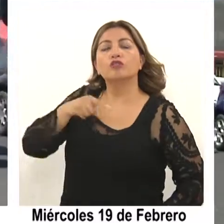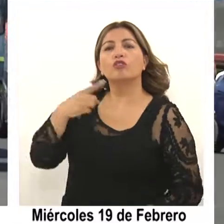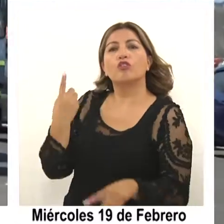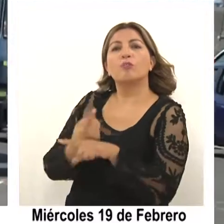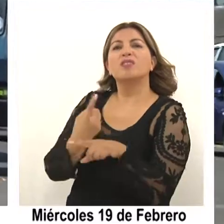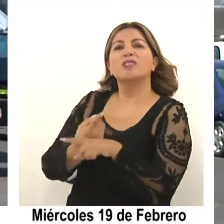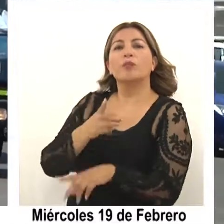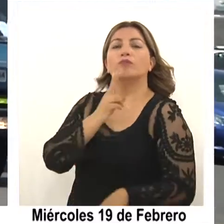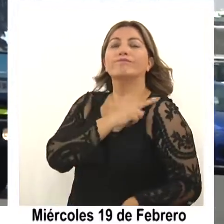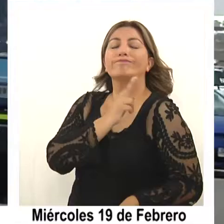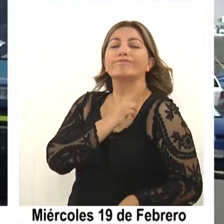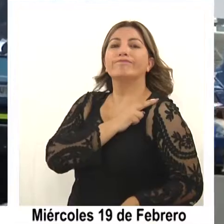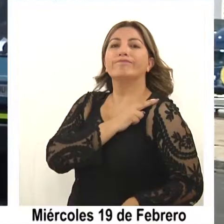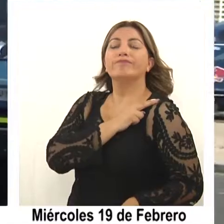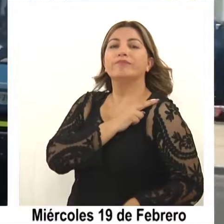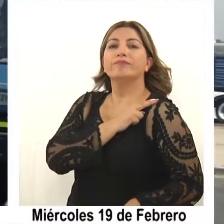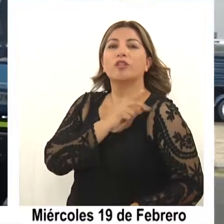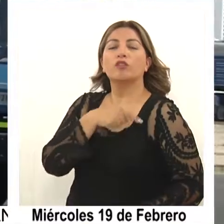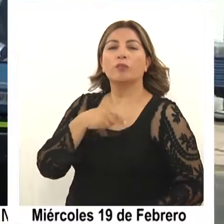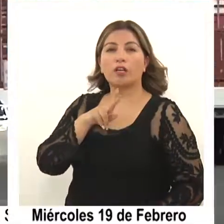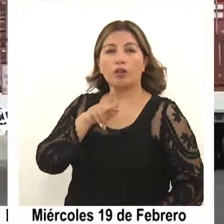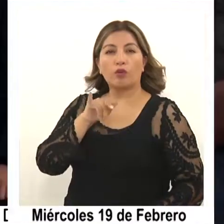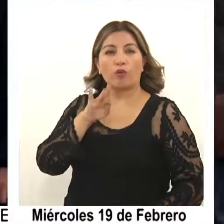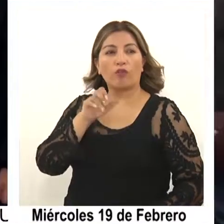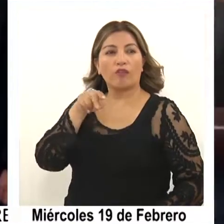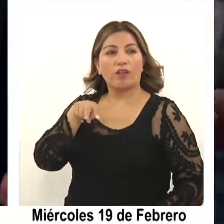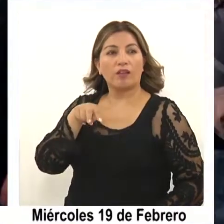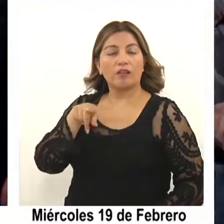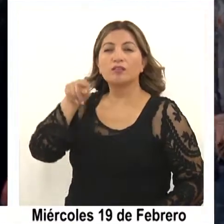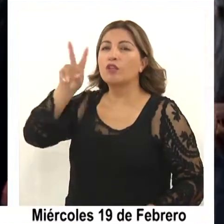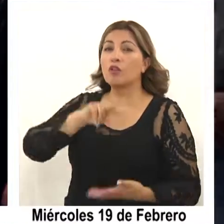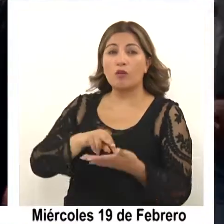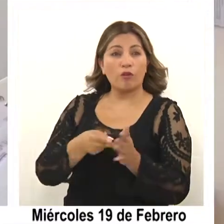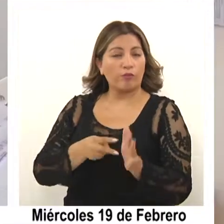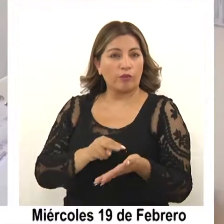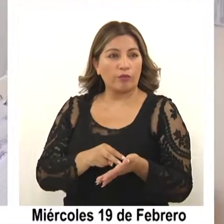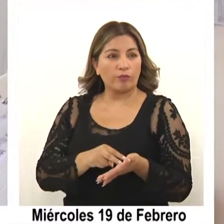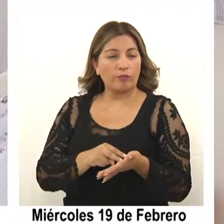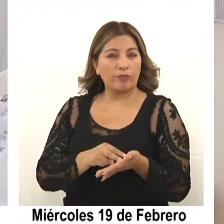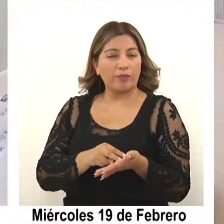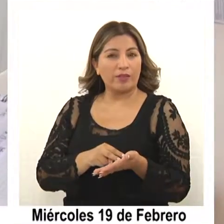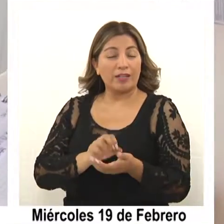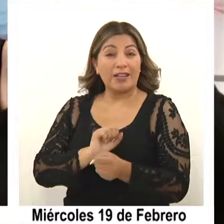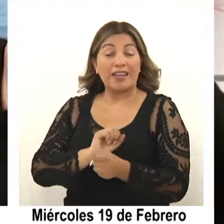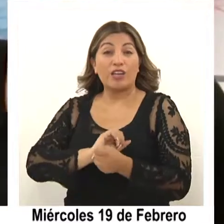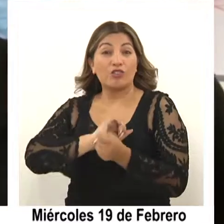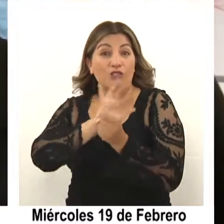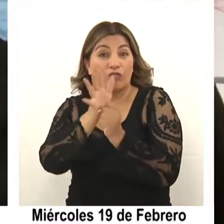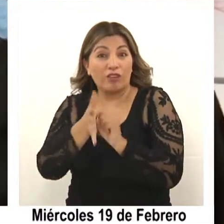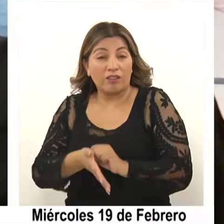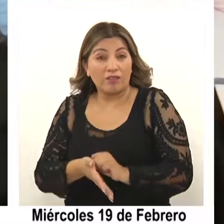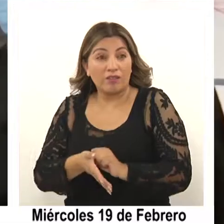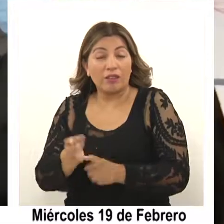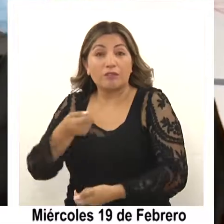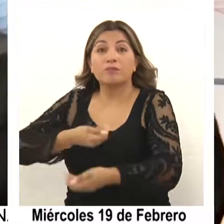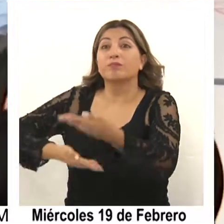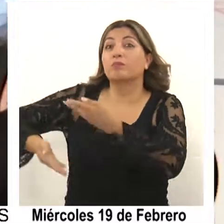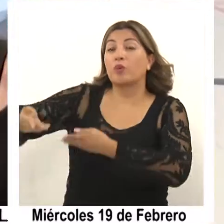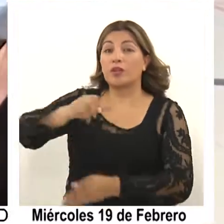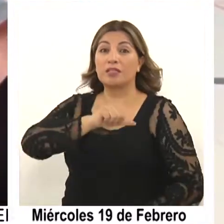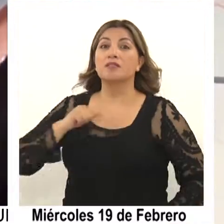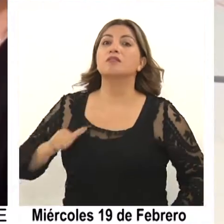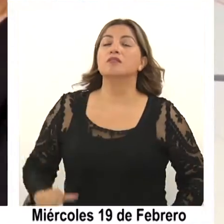con el gerente general de la 'peace rubén castro sobre los efectos del coronavirus en el intercambio comercial con china